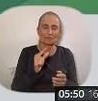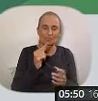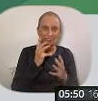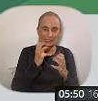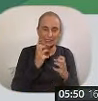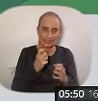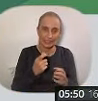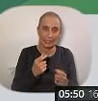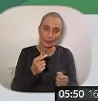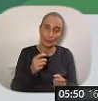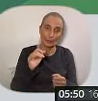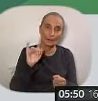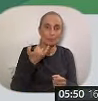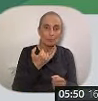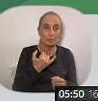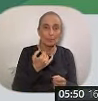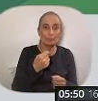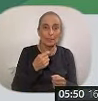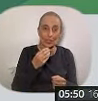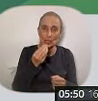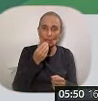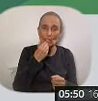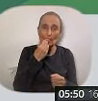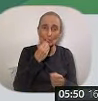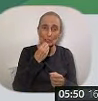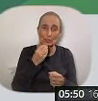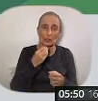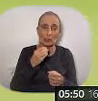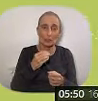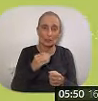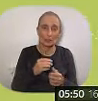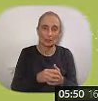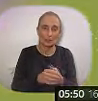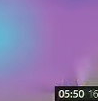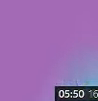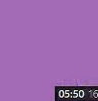seco, pero mucho mejor que una barra de espinaca y soya.